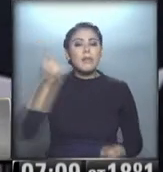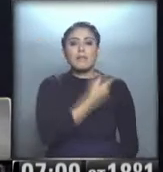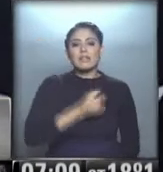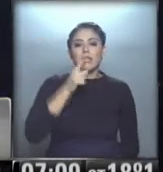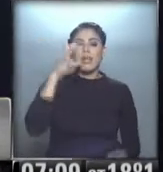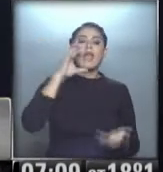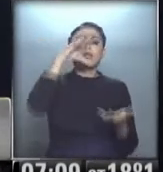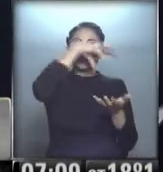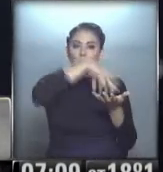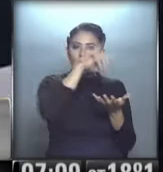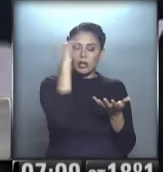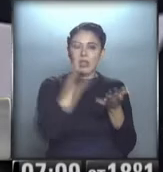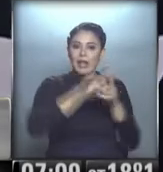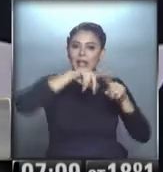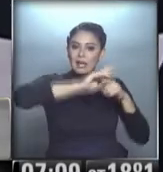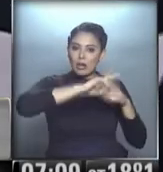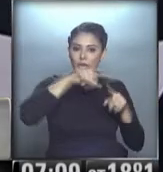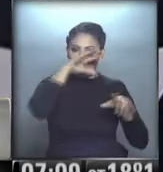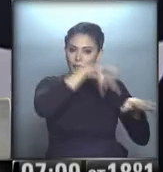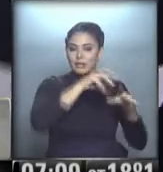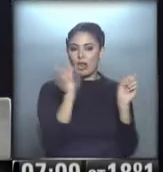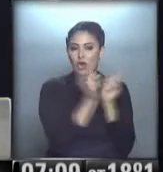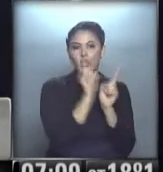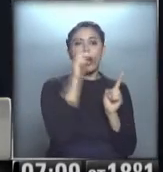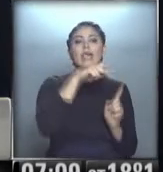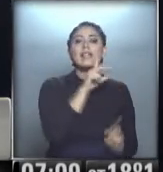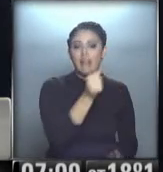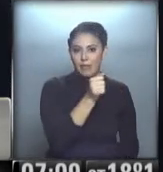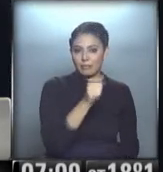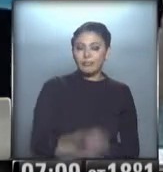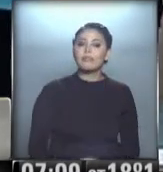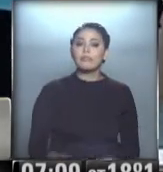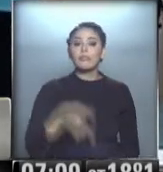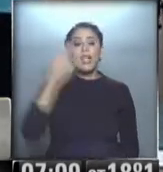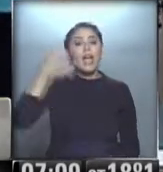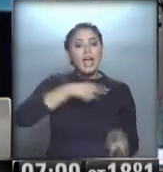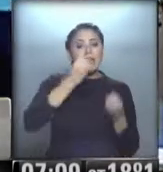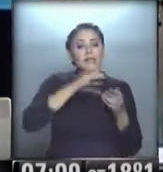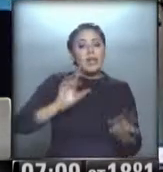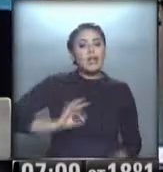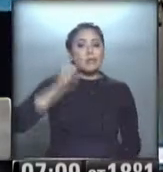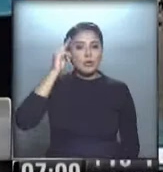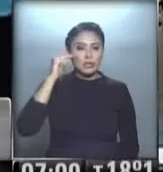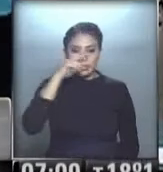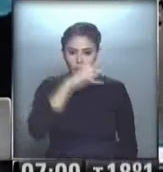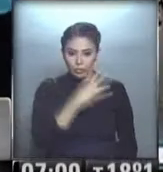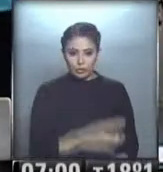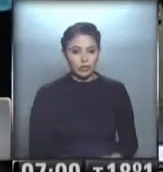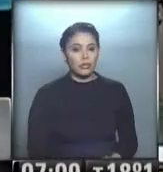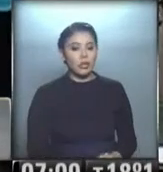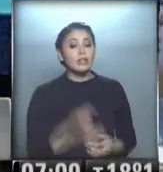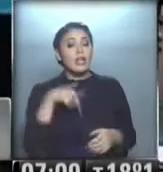del Instituto Nacional de Tecnología Agropecuaria, INTA, en el lugar donde ingresó en 1974. Bien, esto